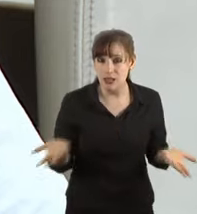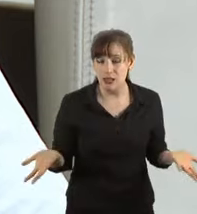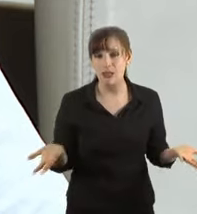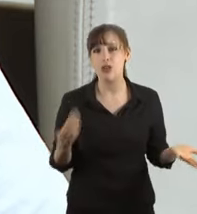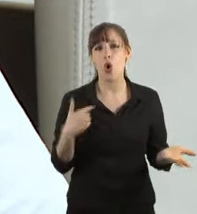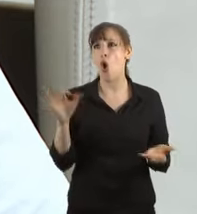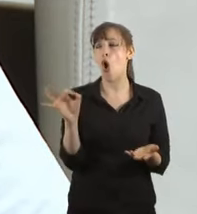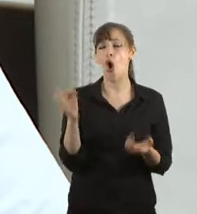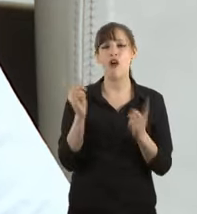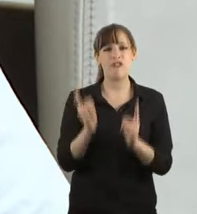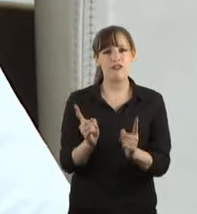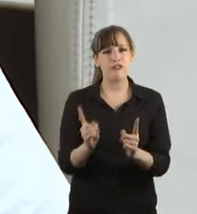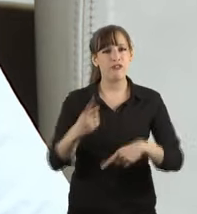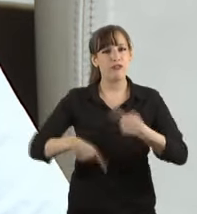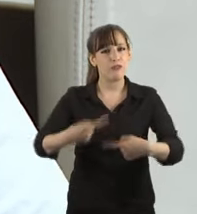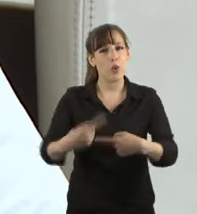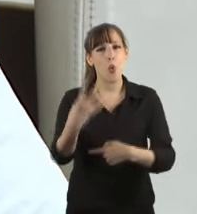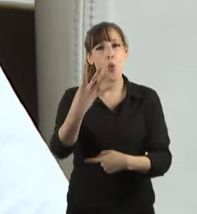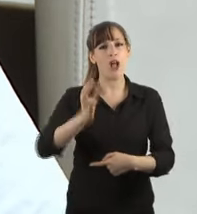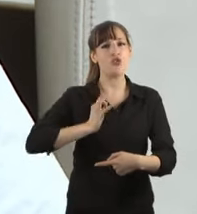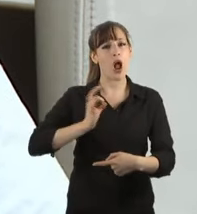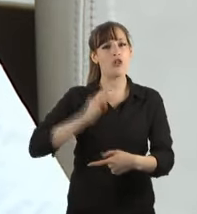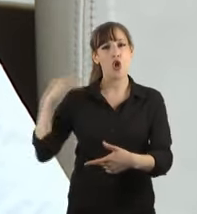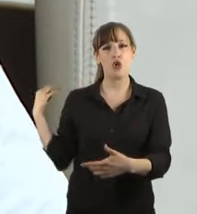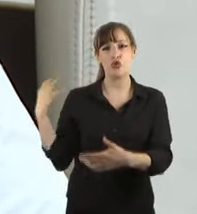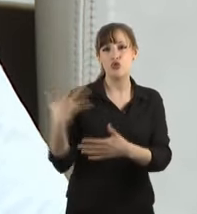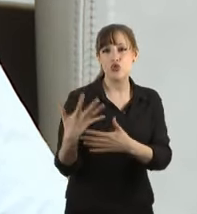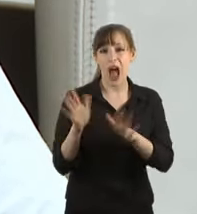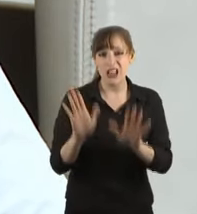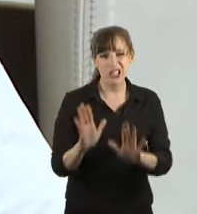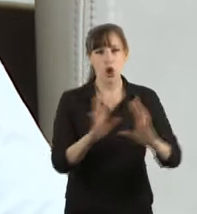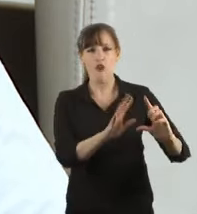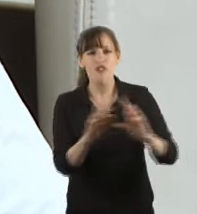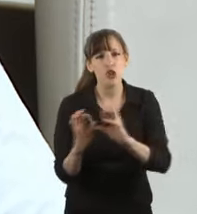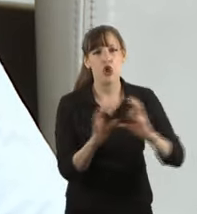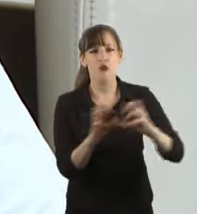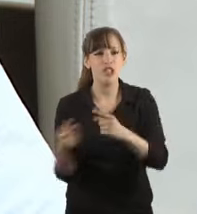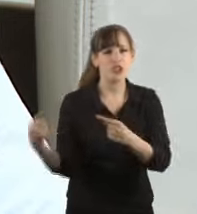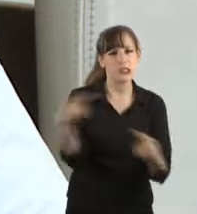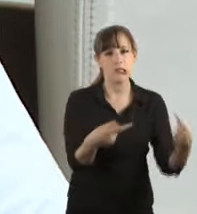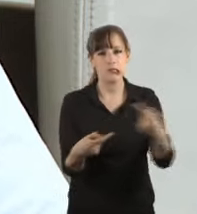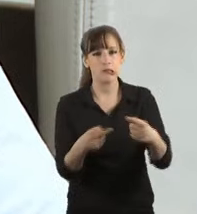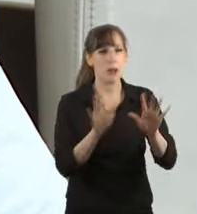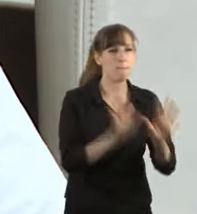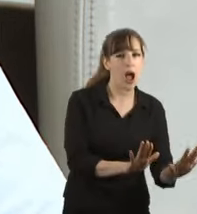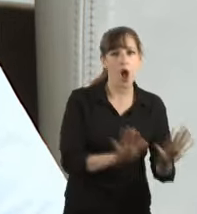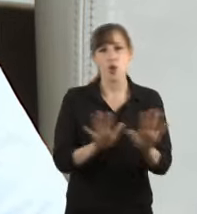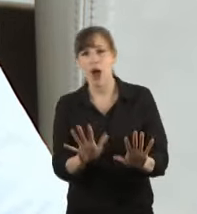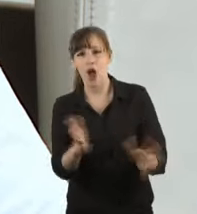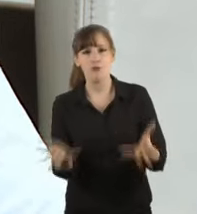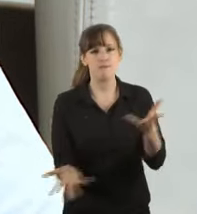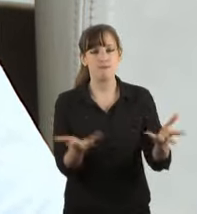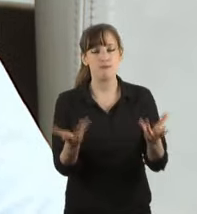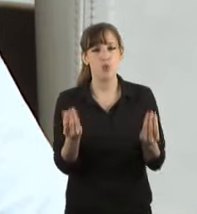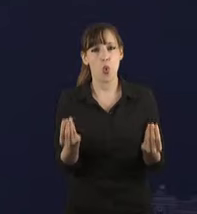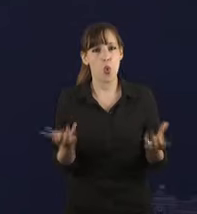conflictividad durante 4 años y si hay alguna posibilidad de diálogo De qué depende